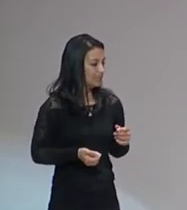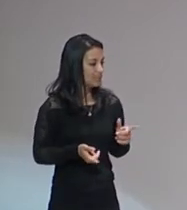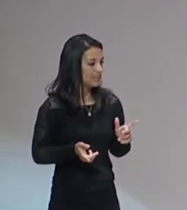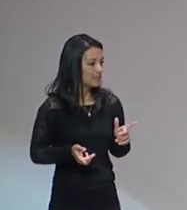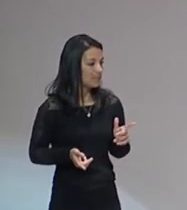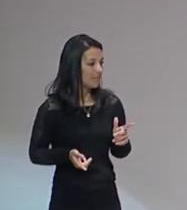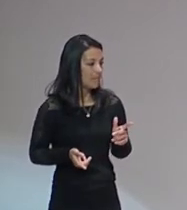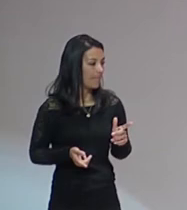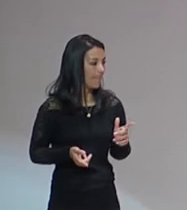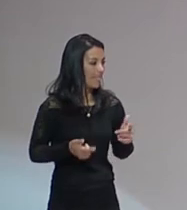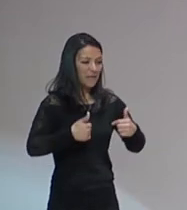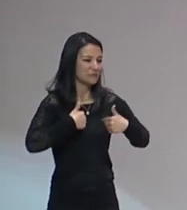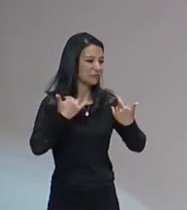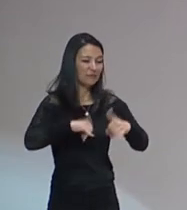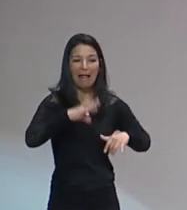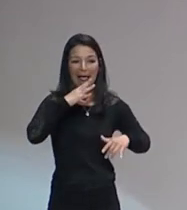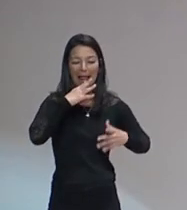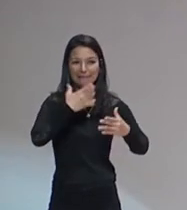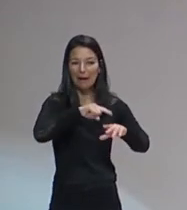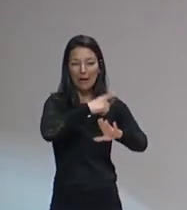Han dicho todo.